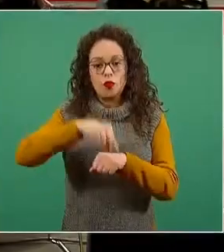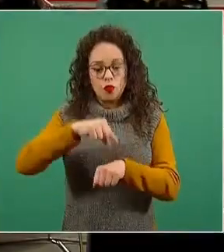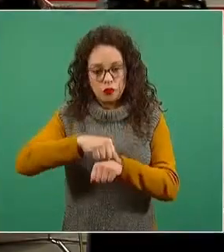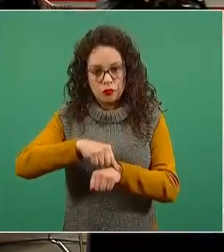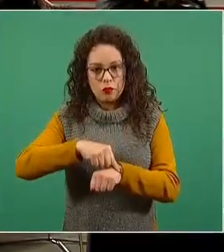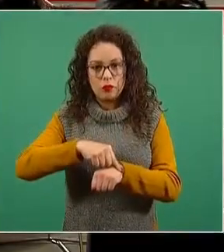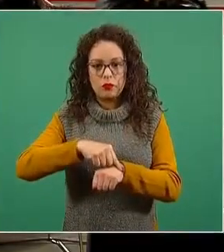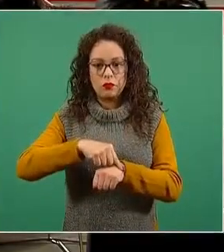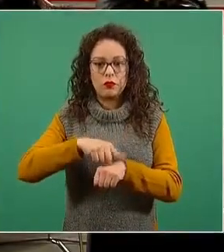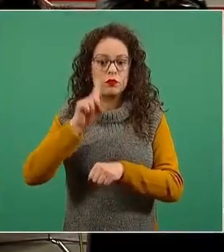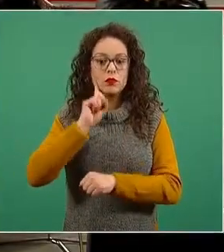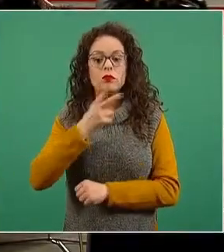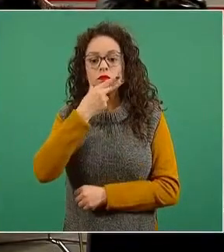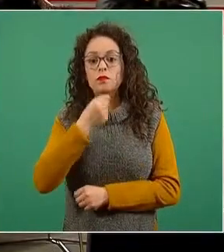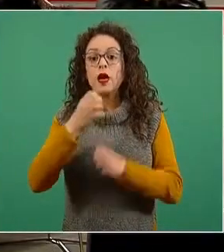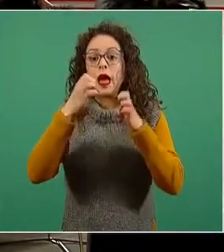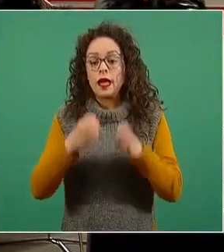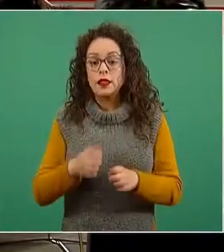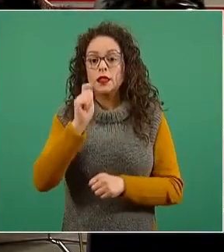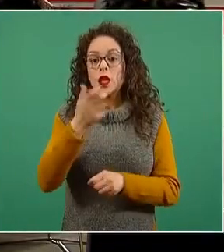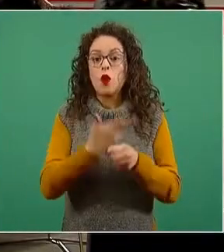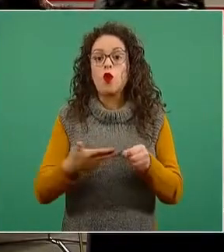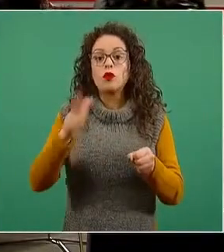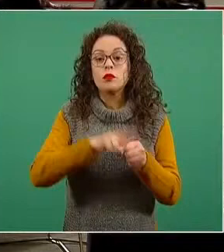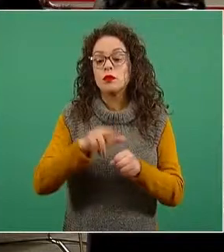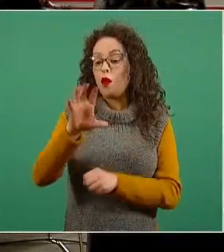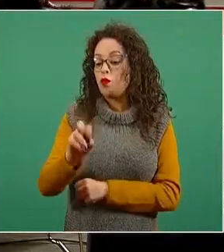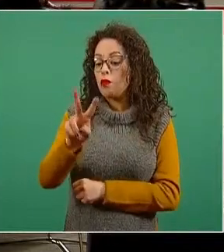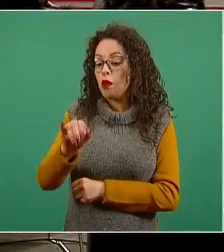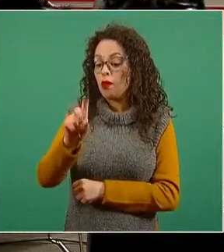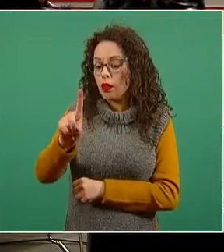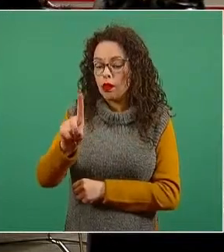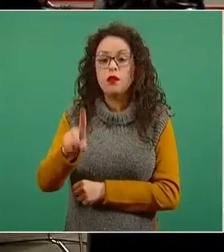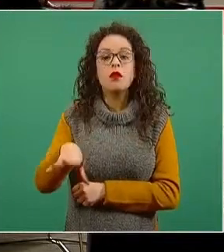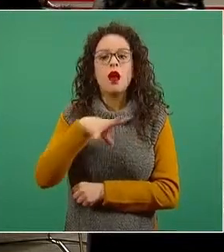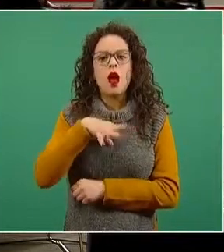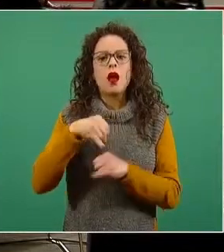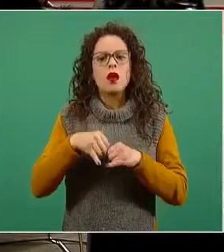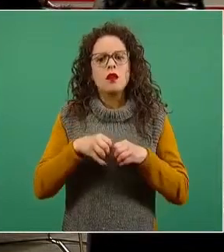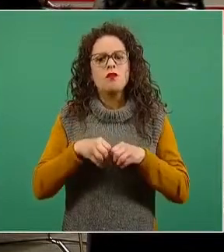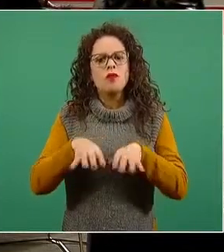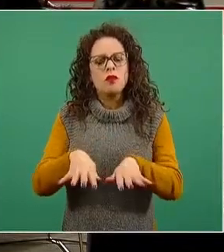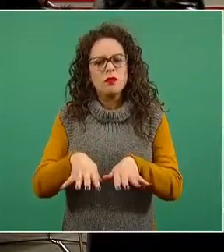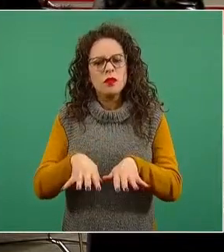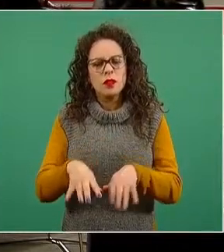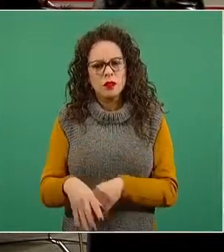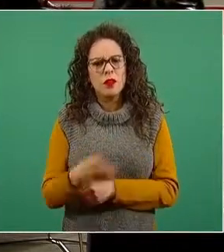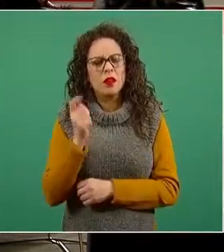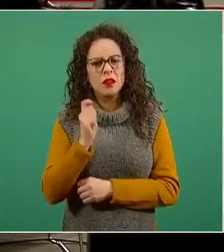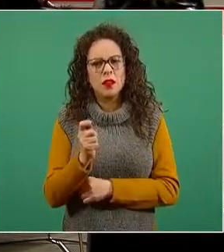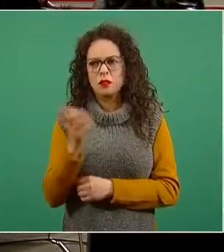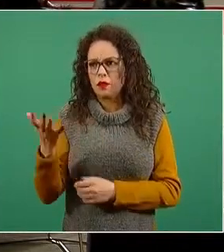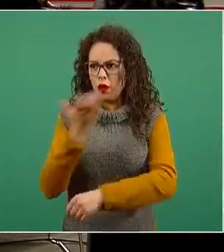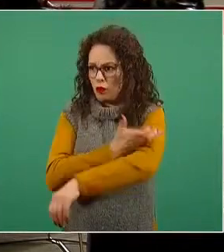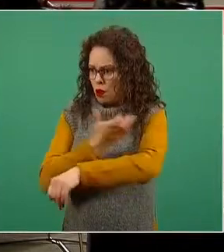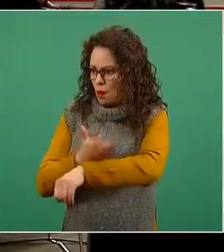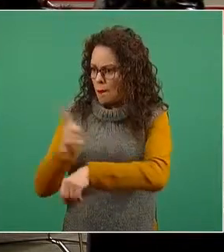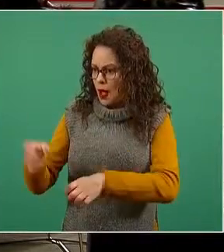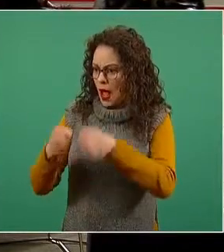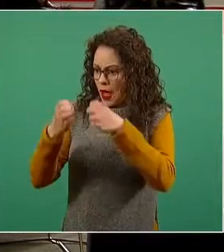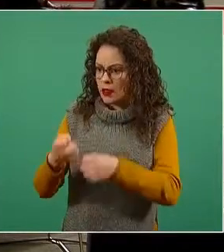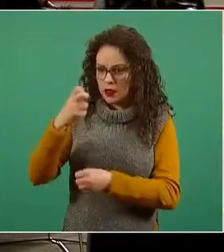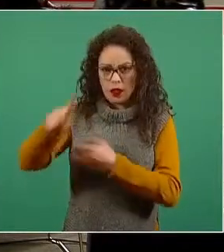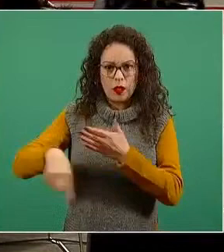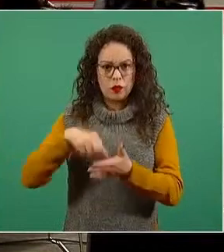médicos que están en las unidades COVID, recibimos un par de informes de colegas que trabajan en la unidad